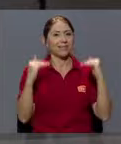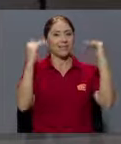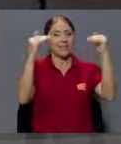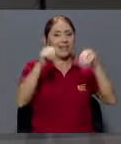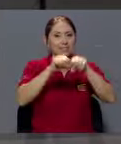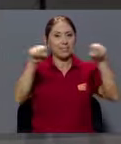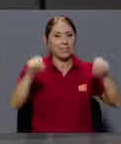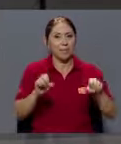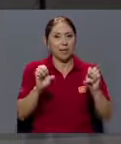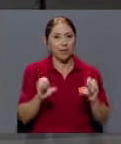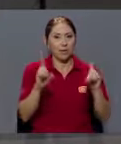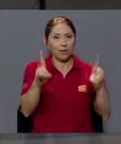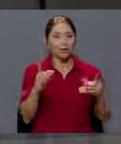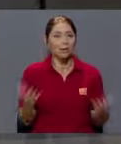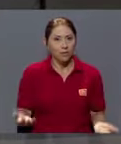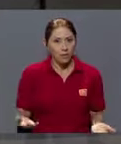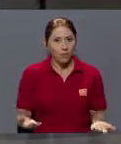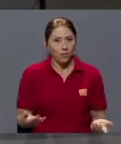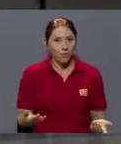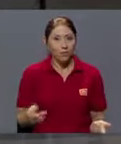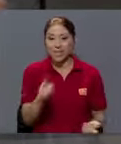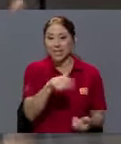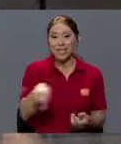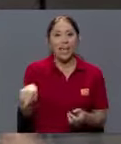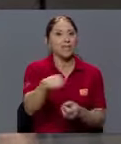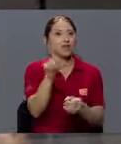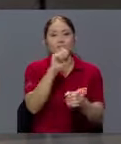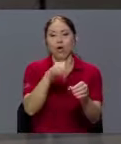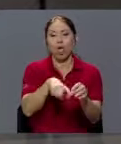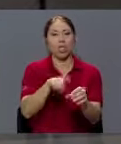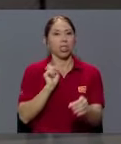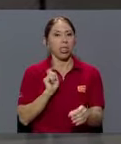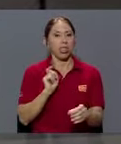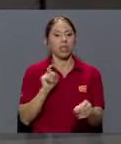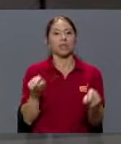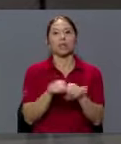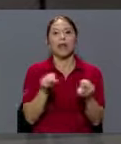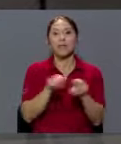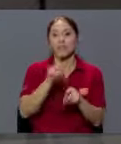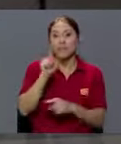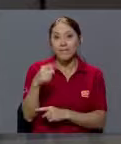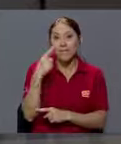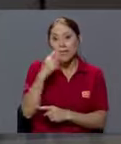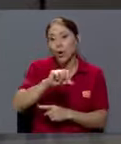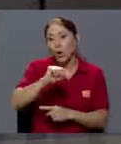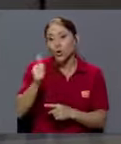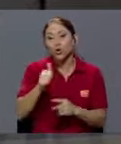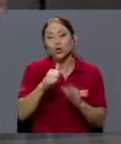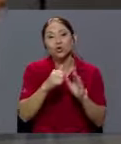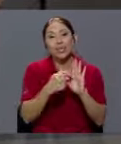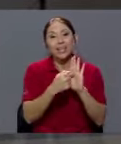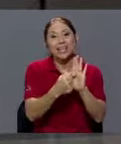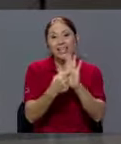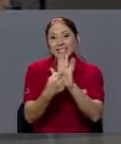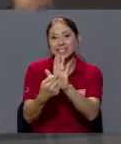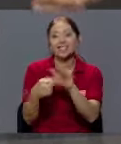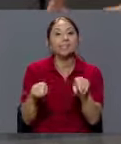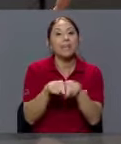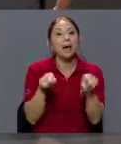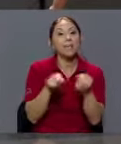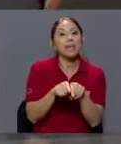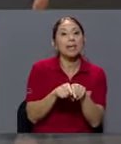niveles altos en el sistema educativo y que, digámoslo así, no se nos vayan. Y por eso también hay que ver otros índices, como también el de